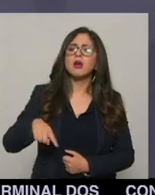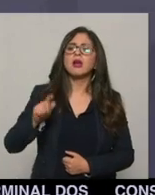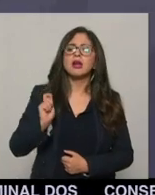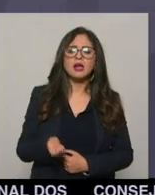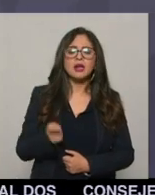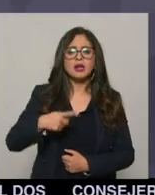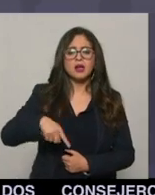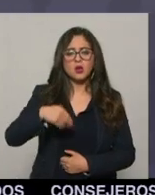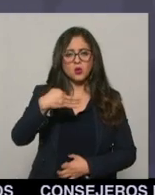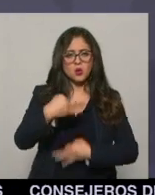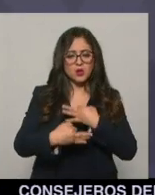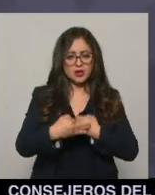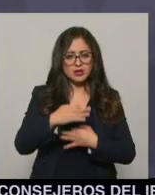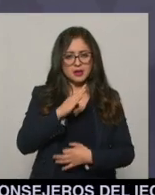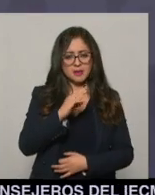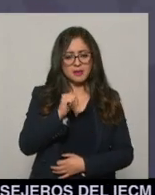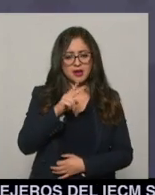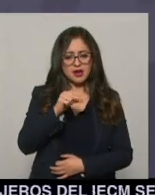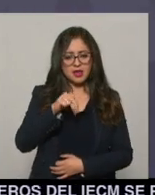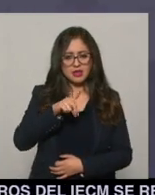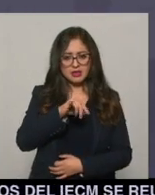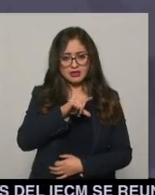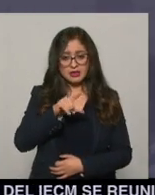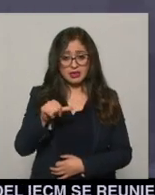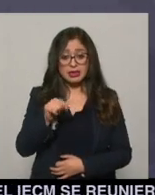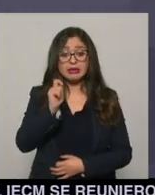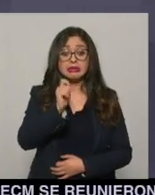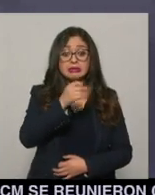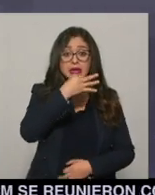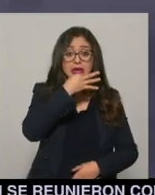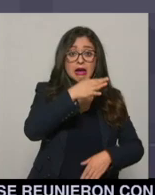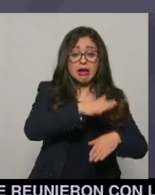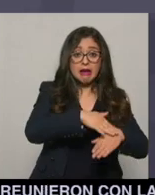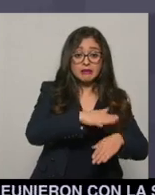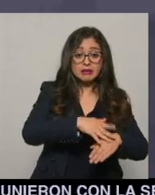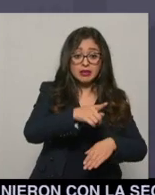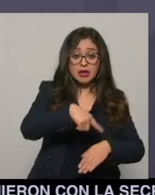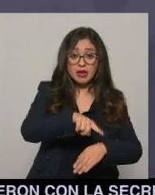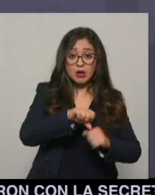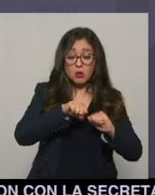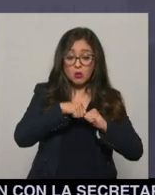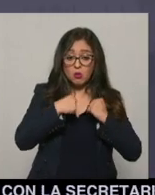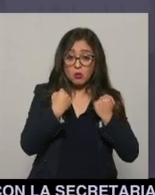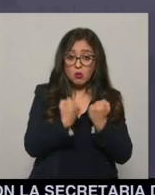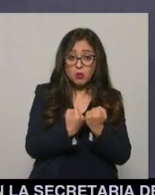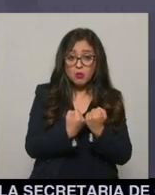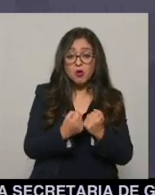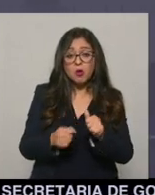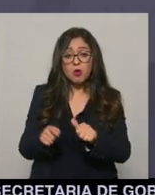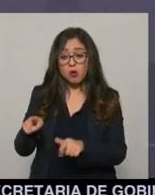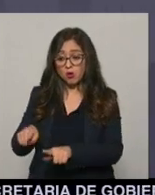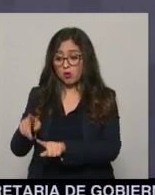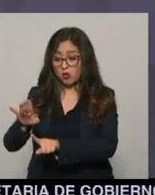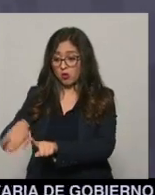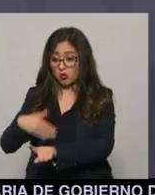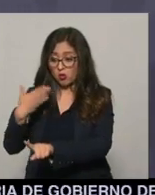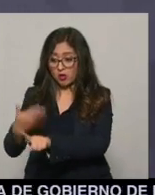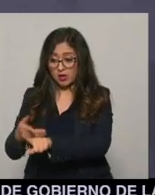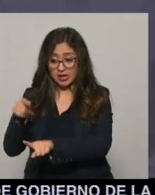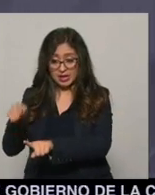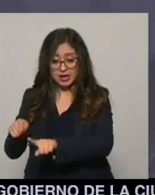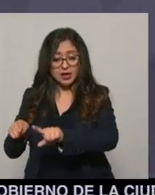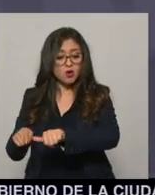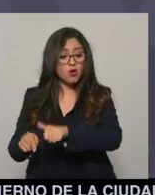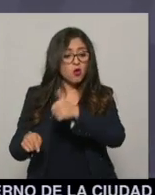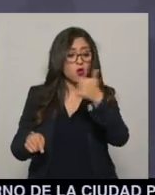juez de Barandilla es el que avisa al cártel contrario que tenía a unos del otro cártel detenidos para que